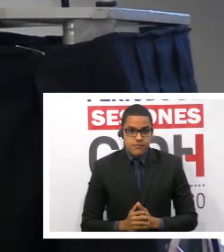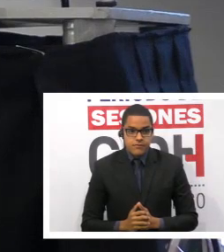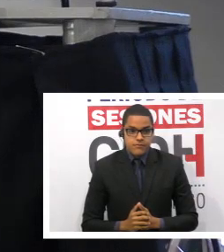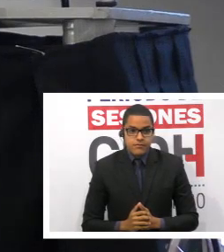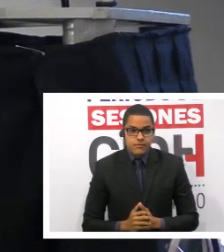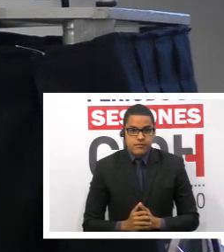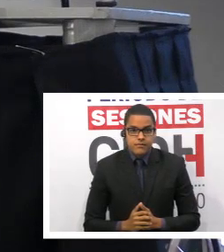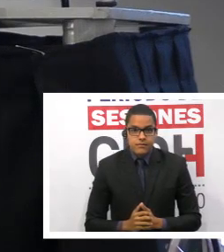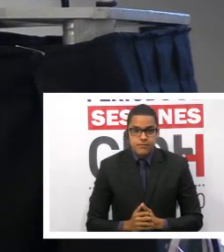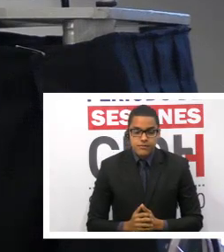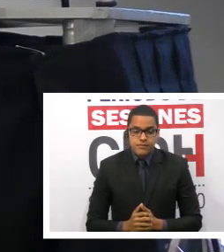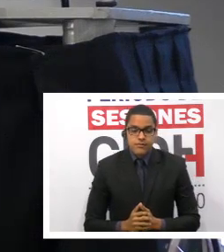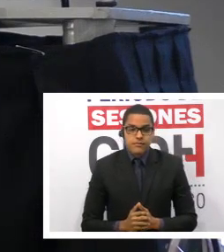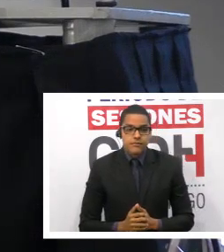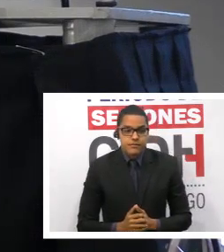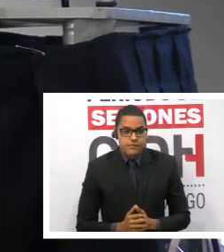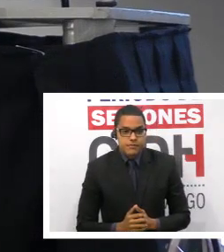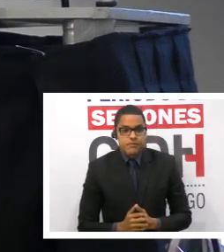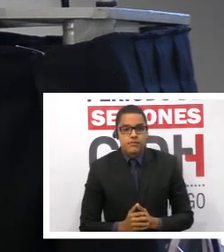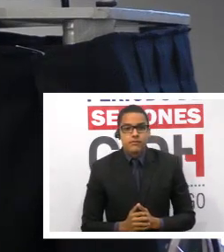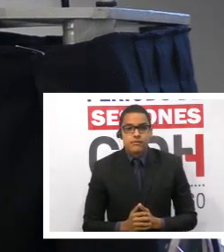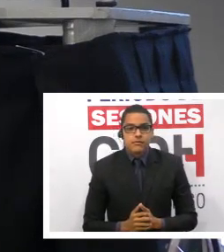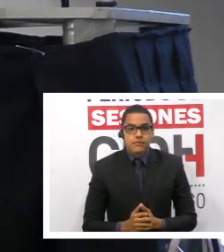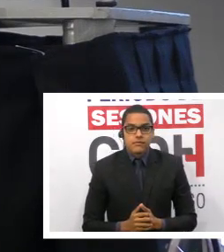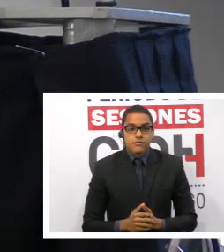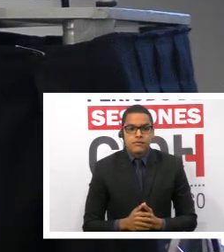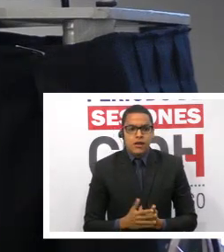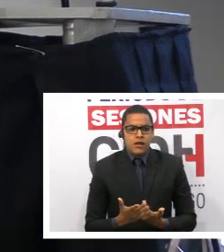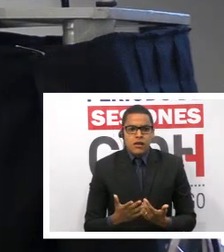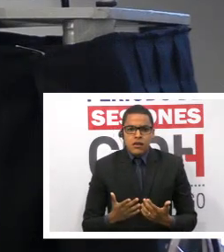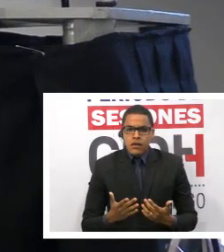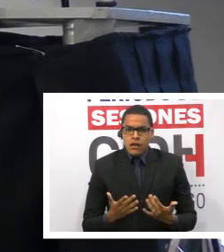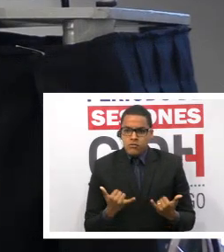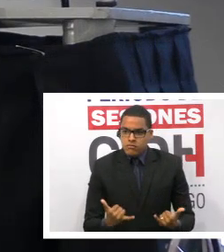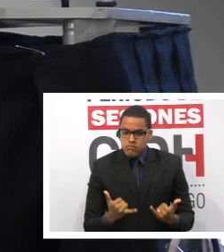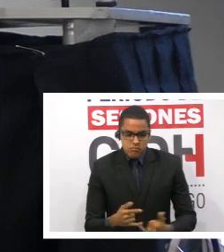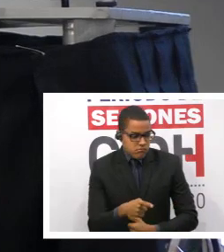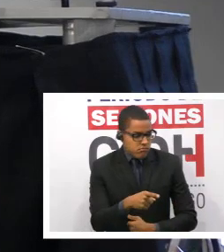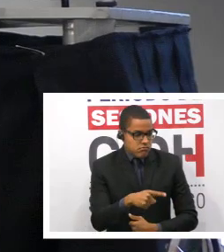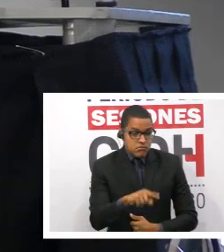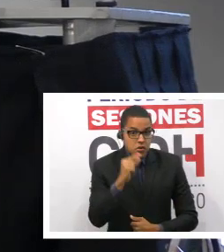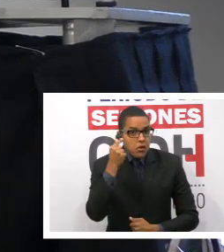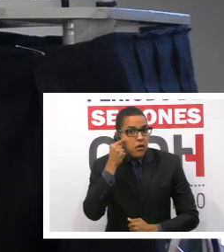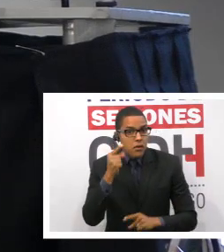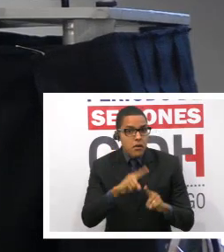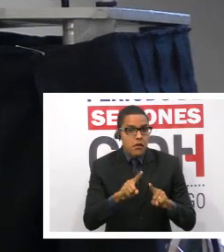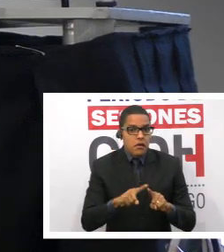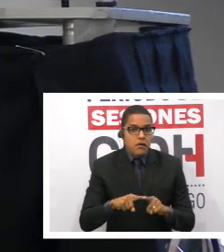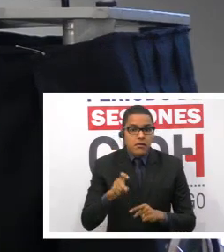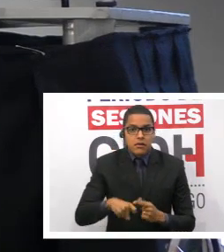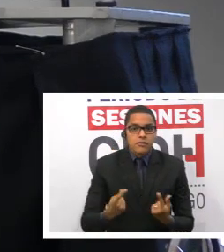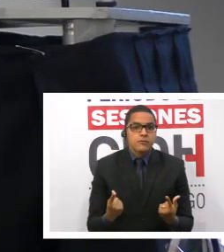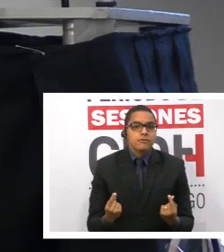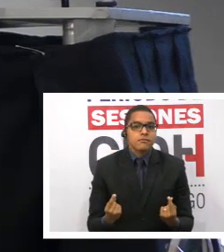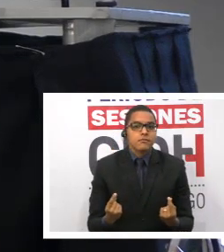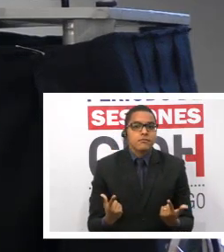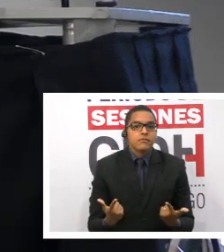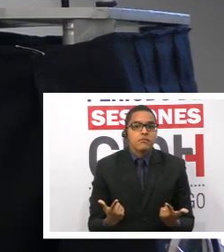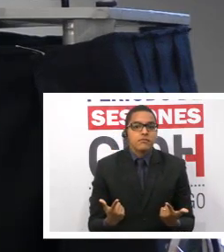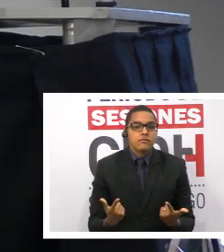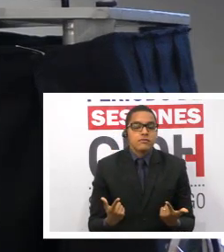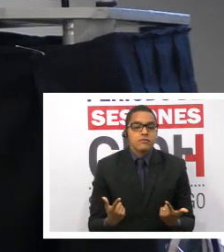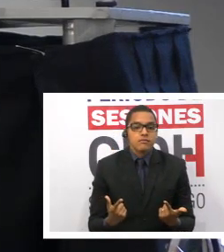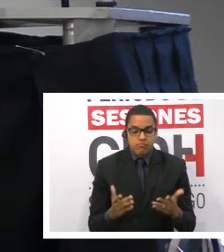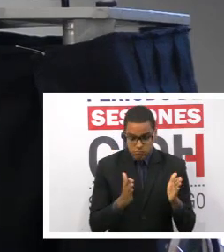que sobre la base de las consideraciones y recomendaciones que ha adoptado las ideas en el informe sobre pobreza y derechos humanos en las